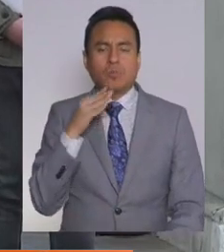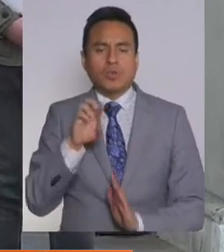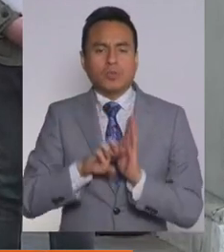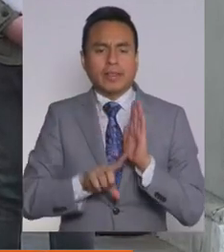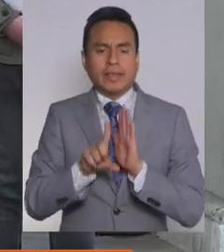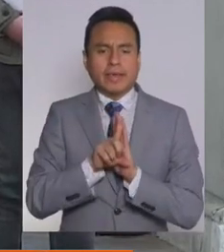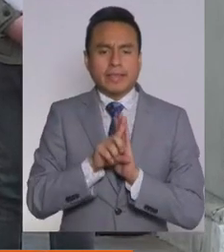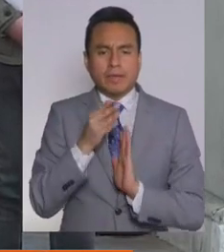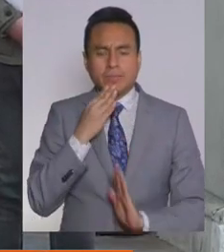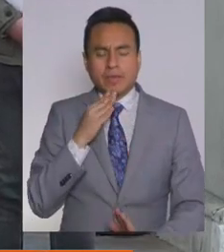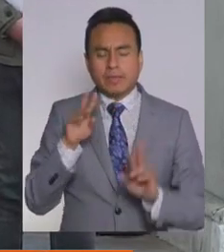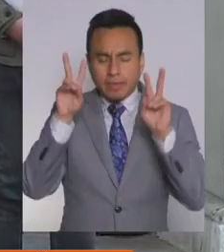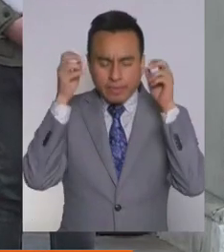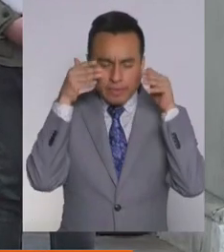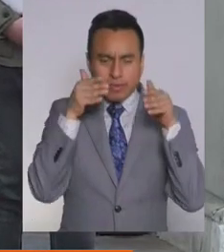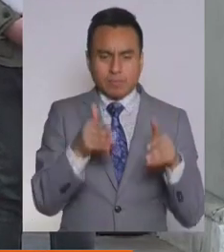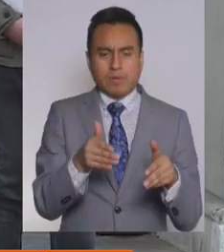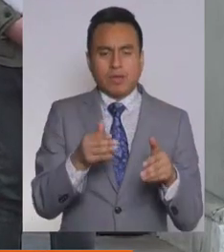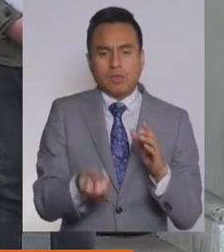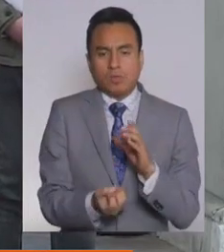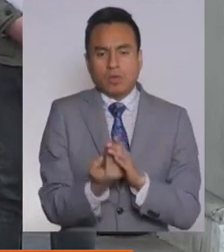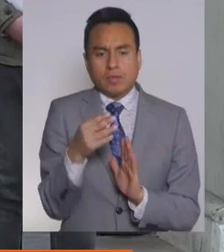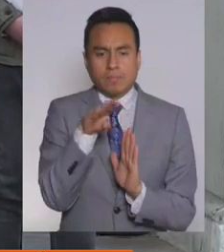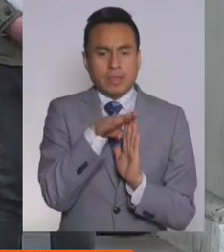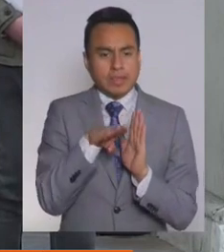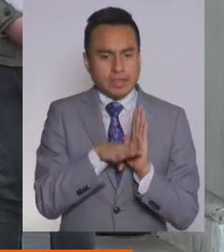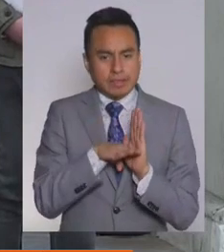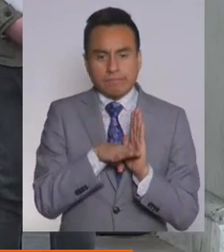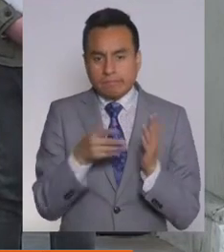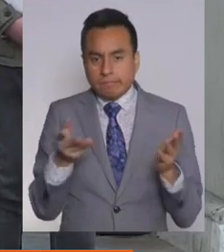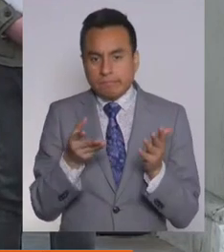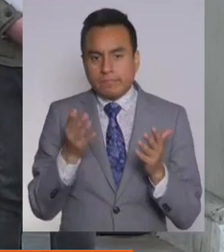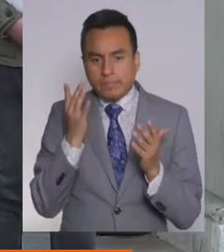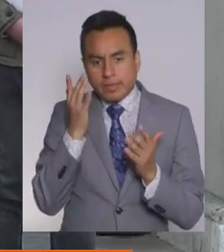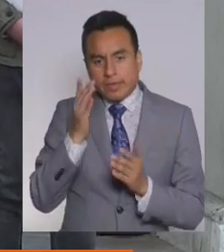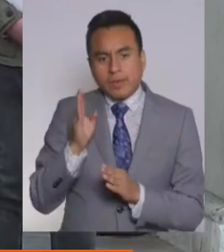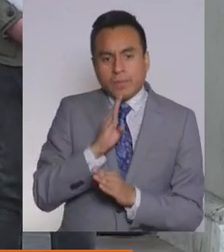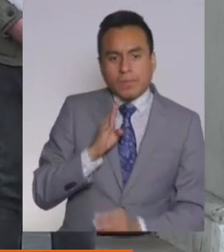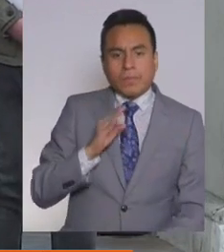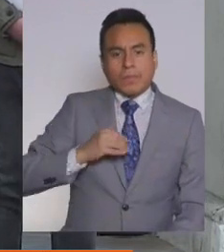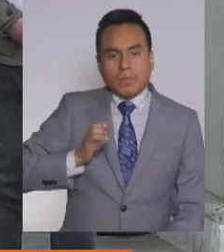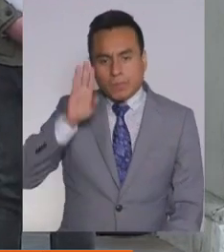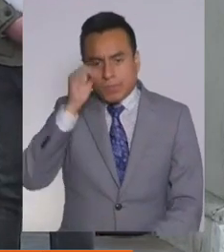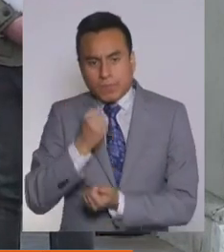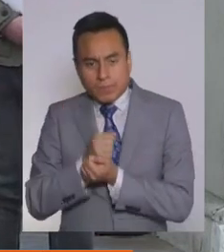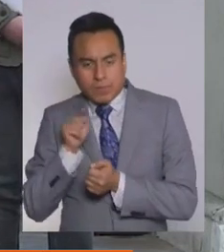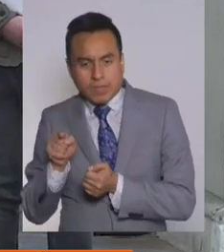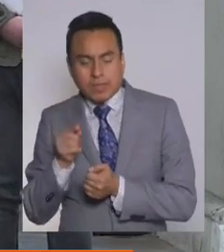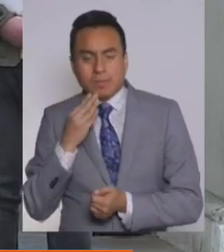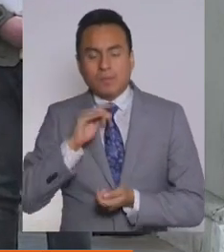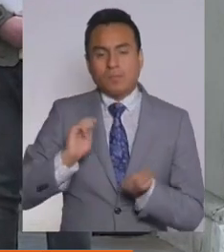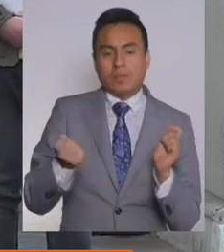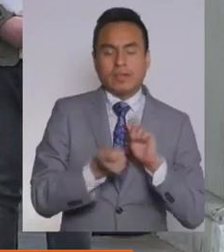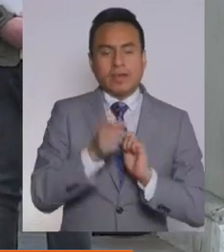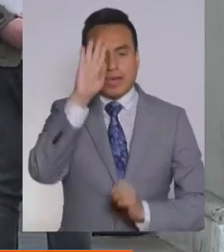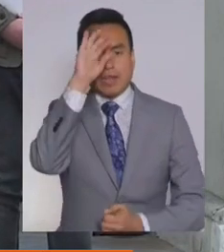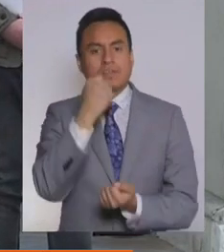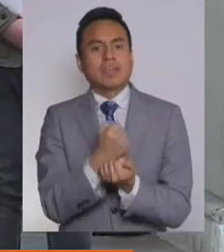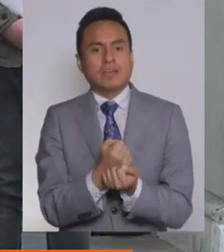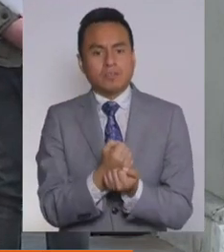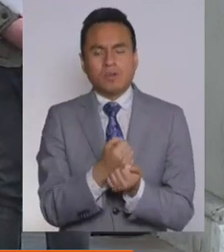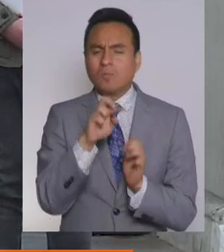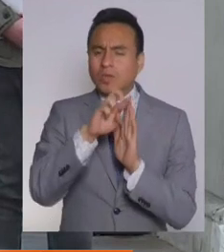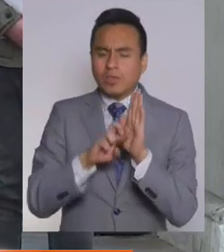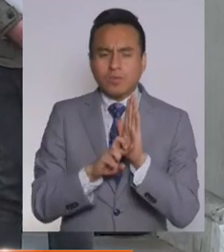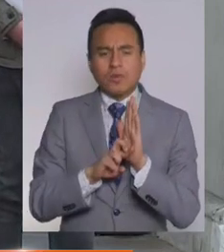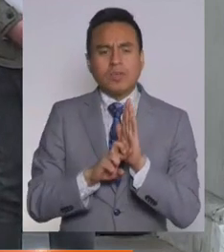ley en materia de nuevas medidas para la inteligencia policial, el que moderniza carabineros,